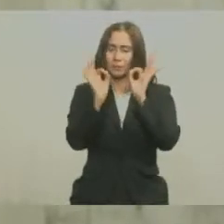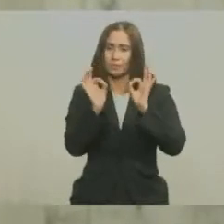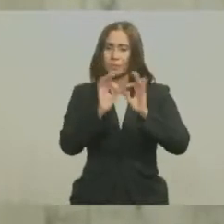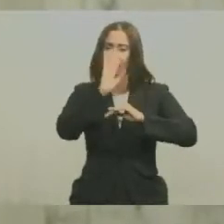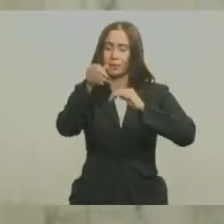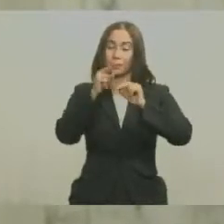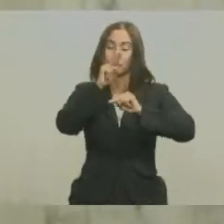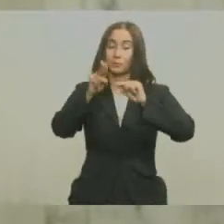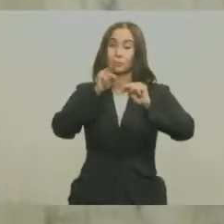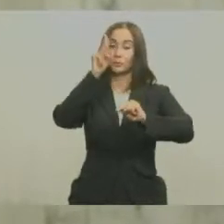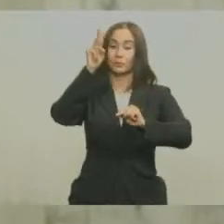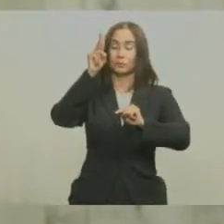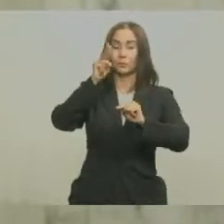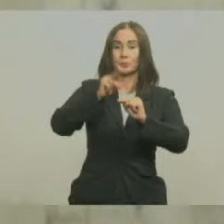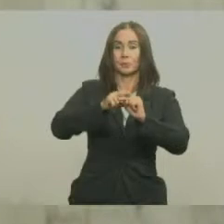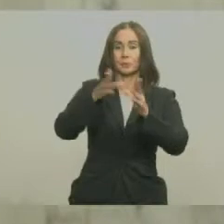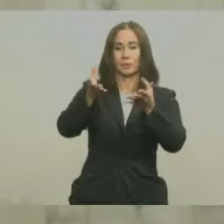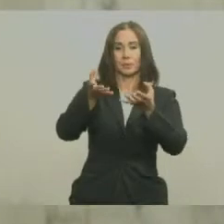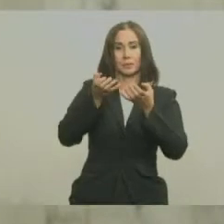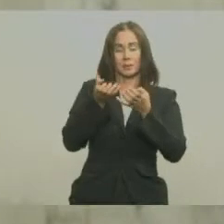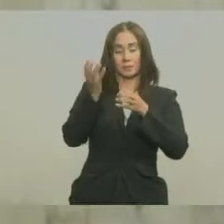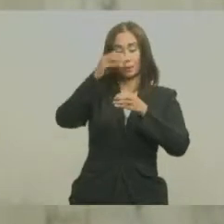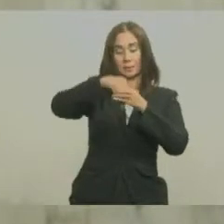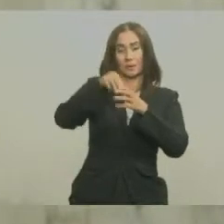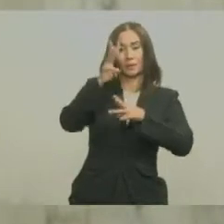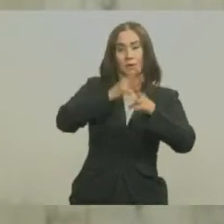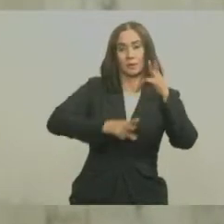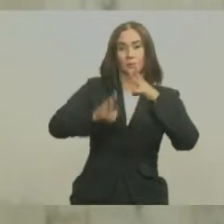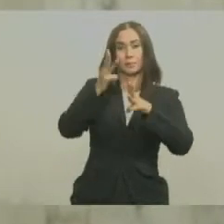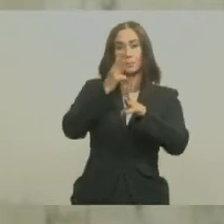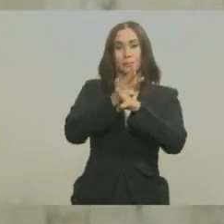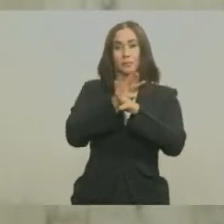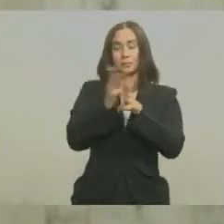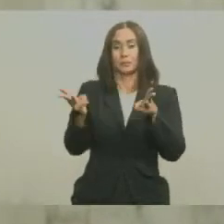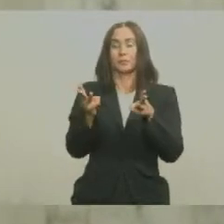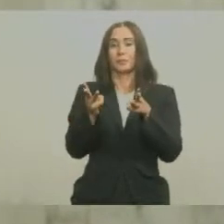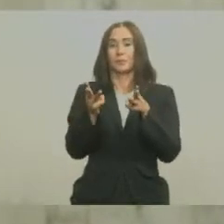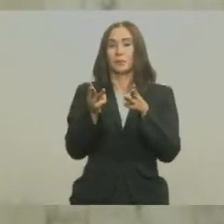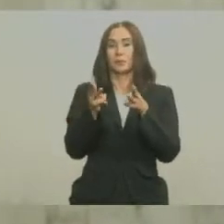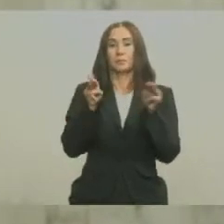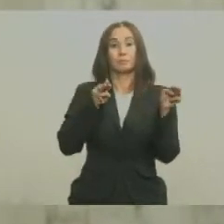nación que aspira a pertenecer al mundo civilizado.